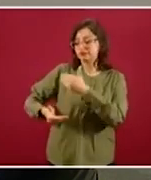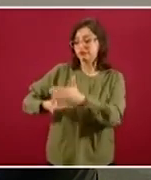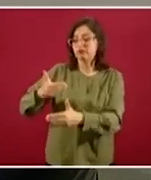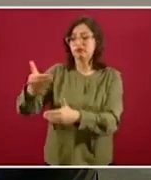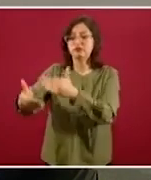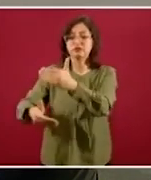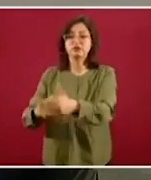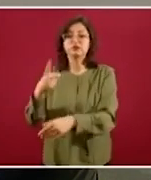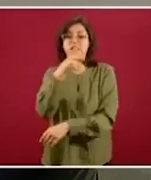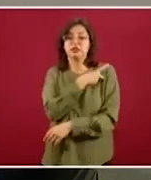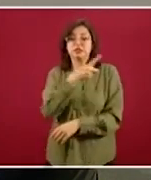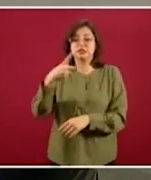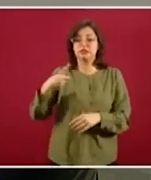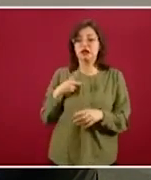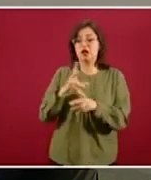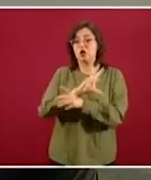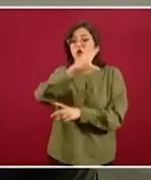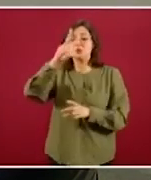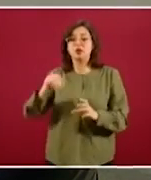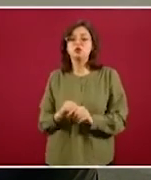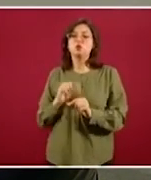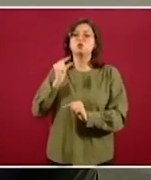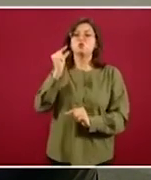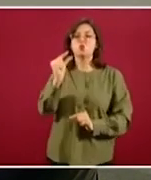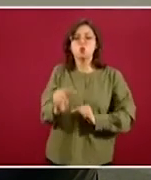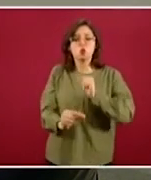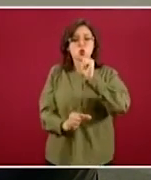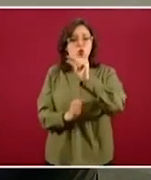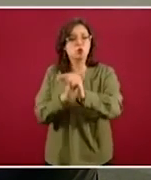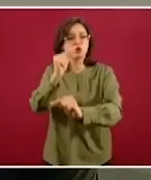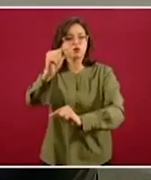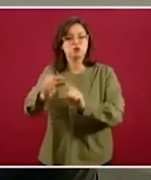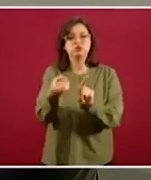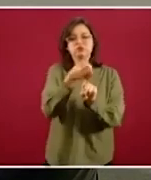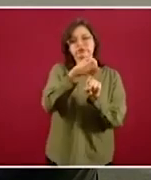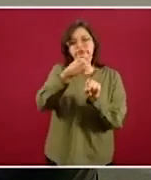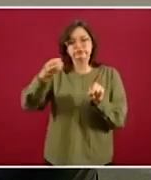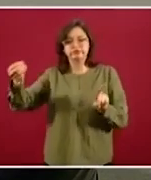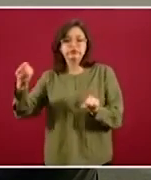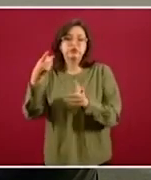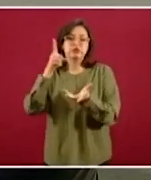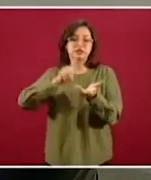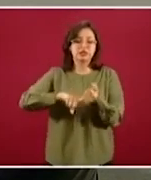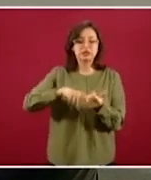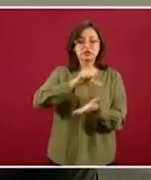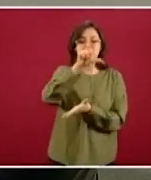ser global, debe ser escalonada y uniforme entre los centros